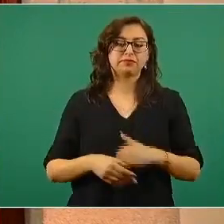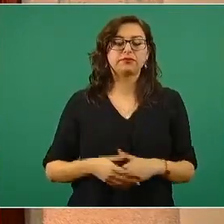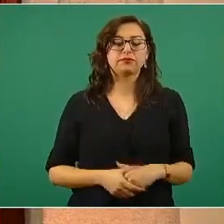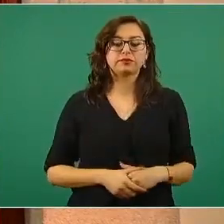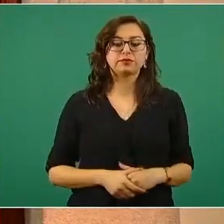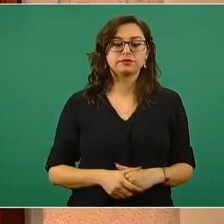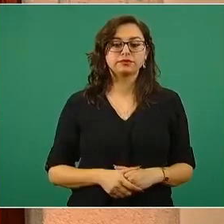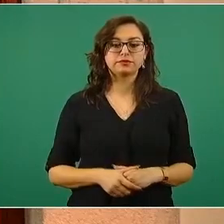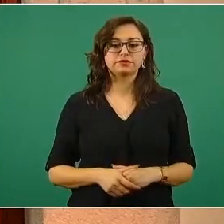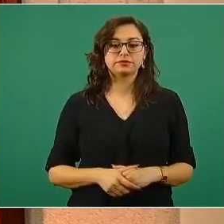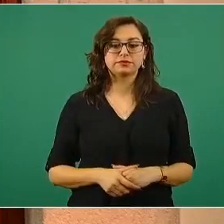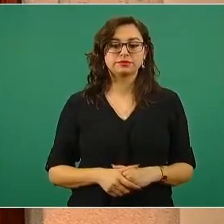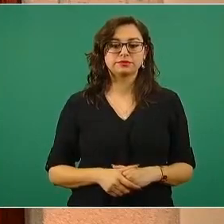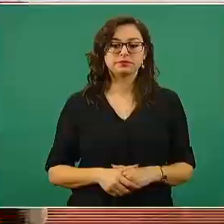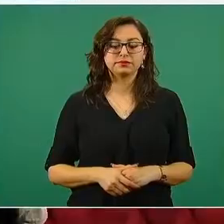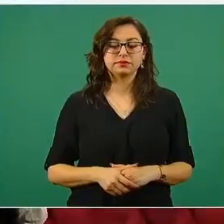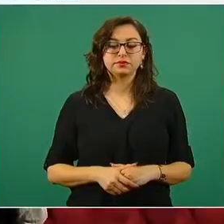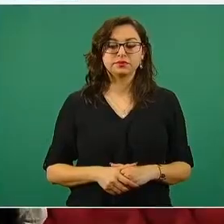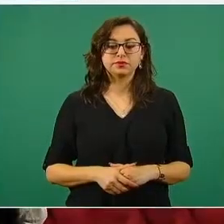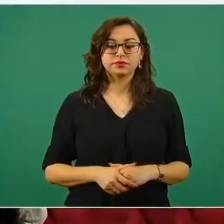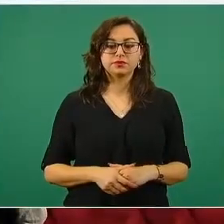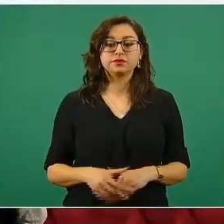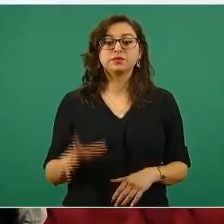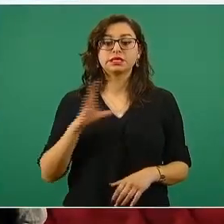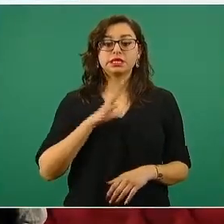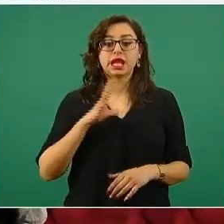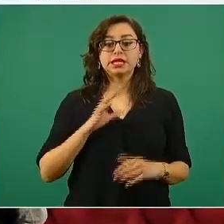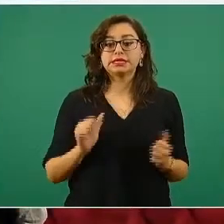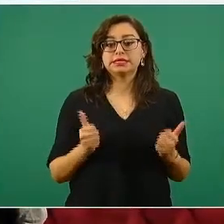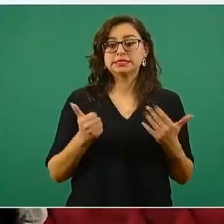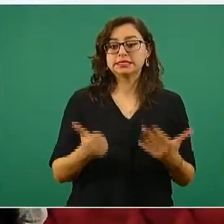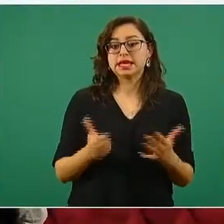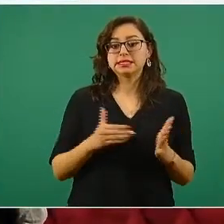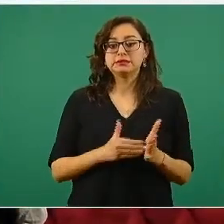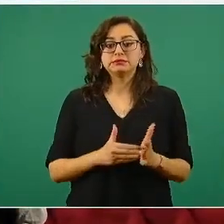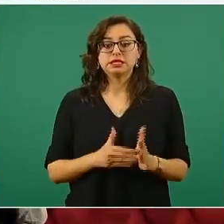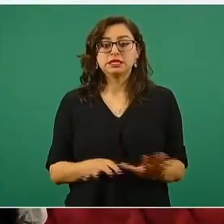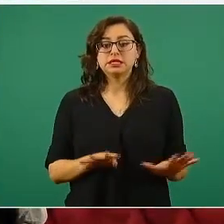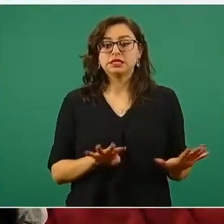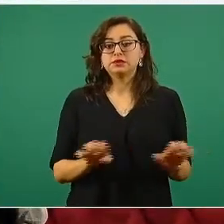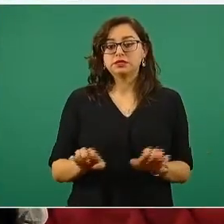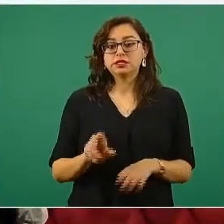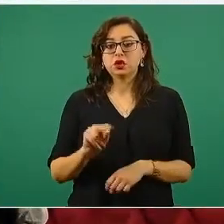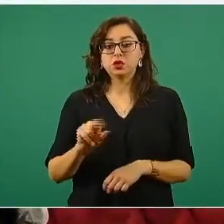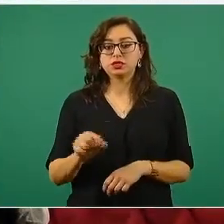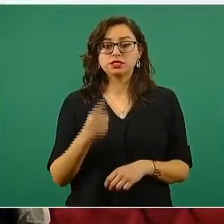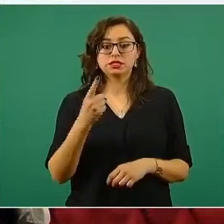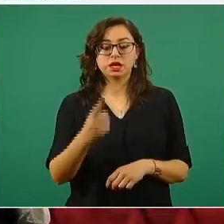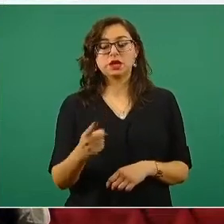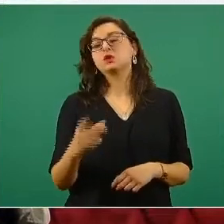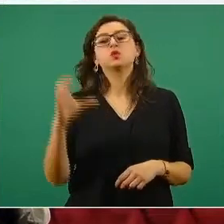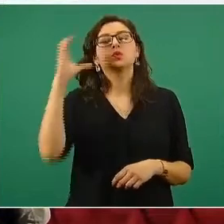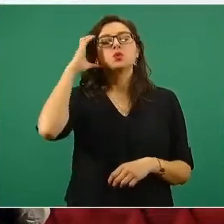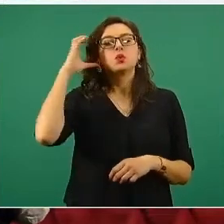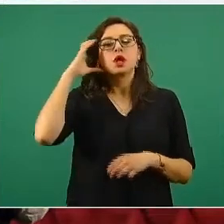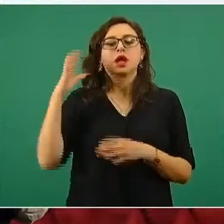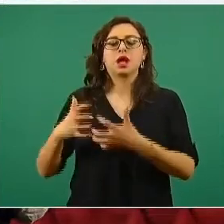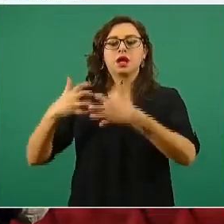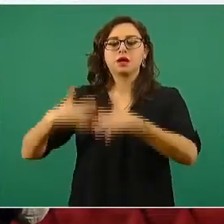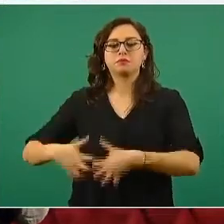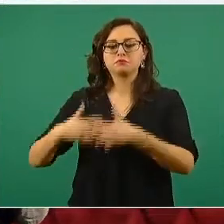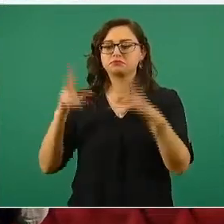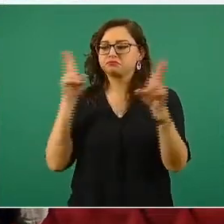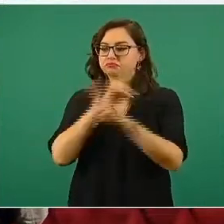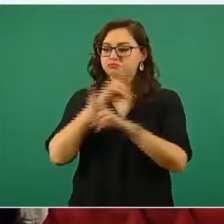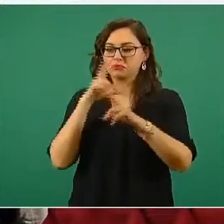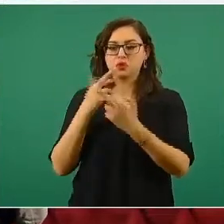están enfermando de COVID-19. Tenemos 6.981 camas con ventilador disponibles a nivel nacional